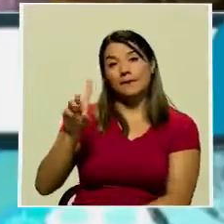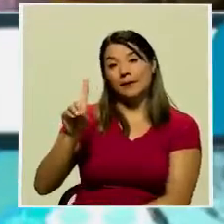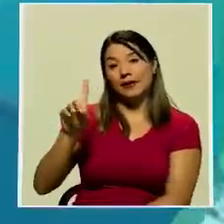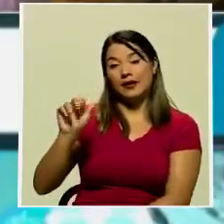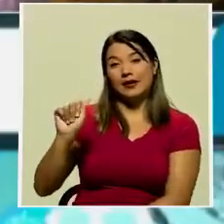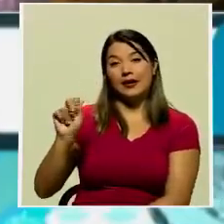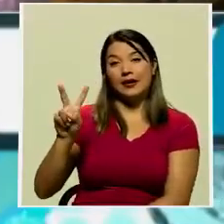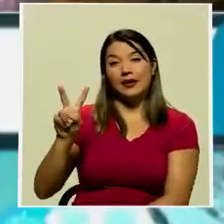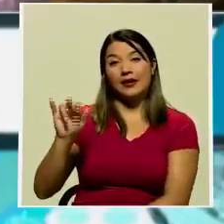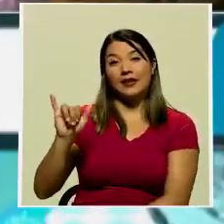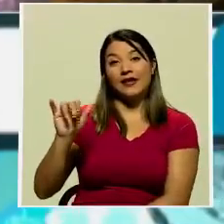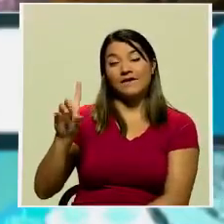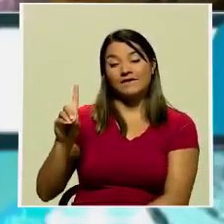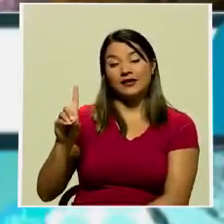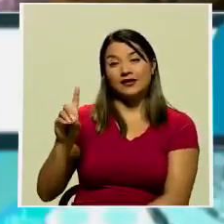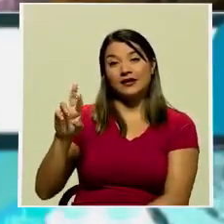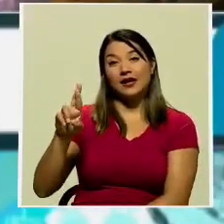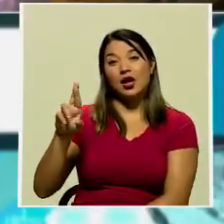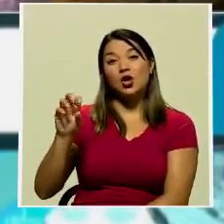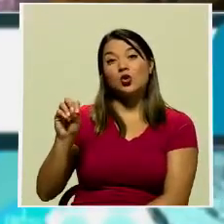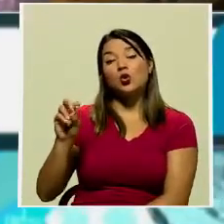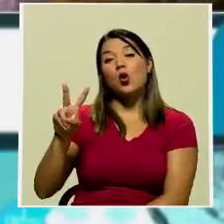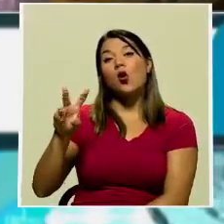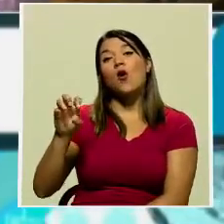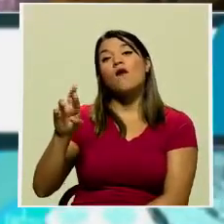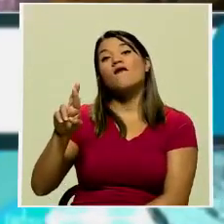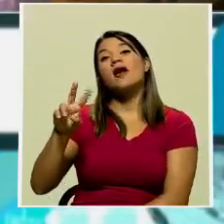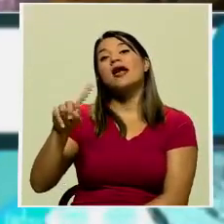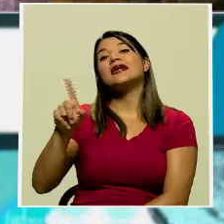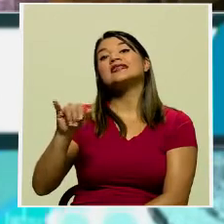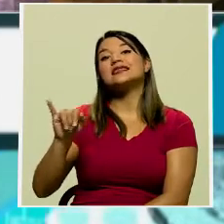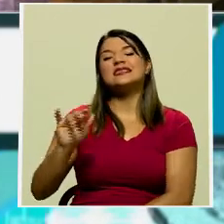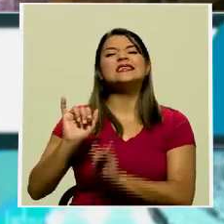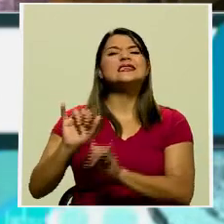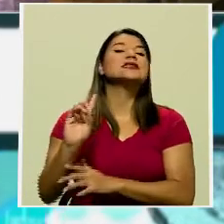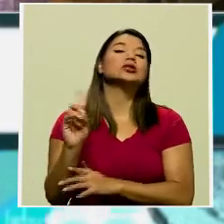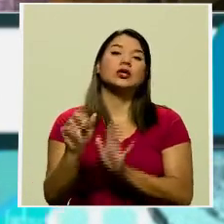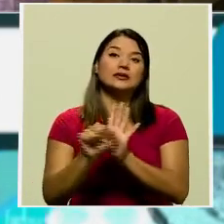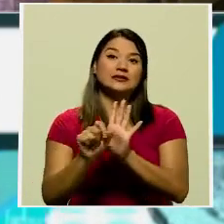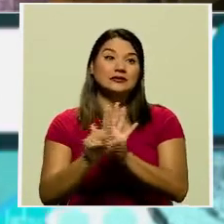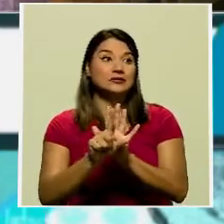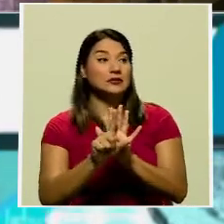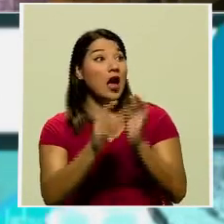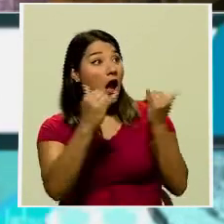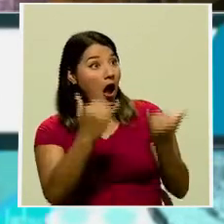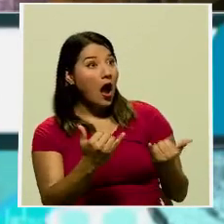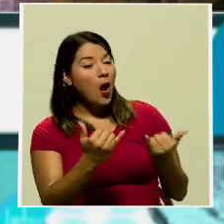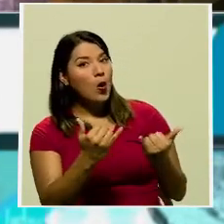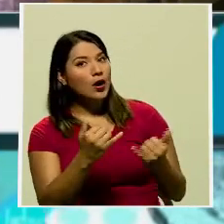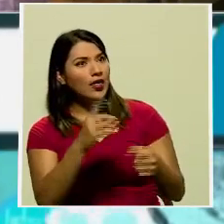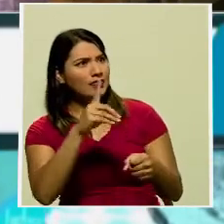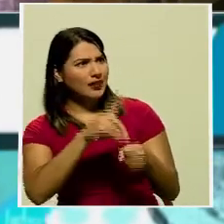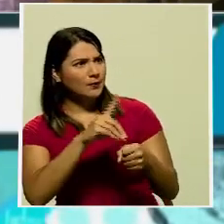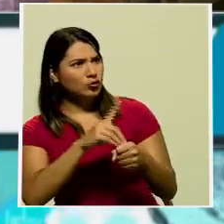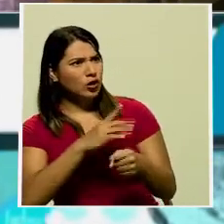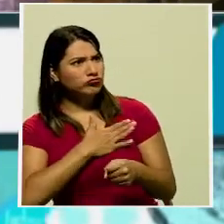vivo desde la Asamblea Legislativa. ¿Hay buen ambiente en diputados para el proyecto de